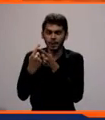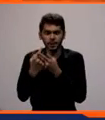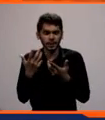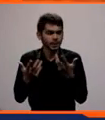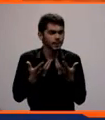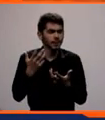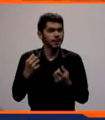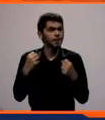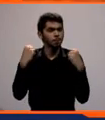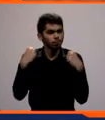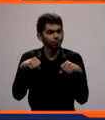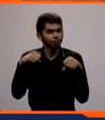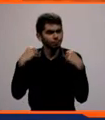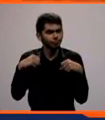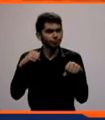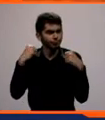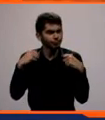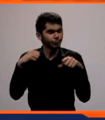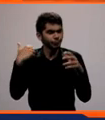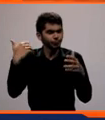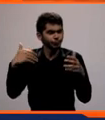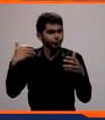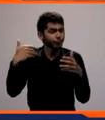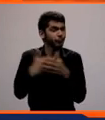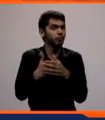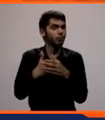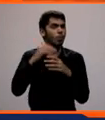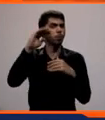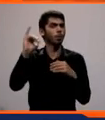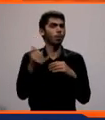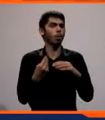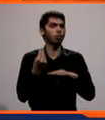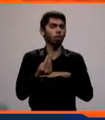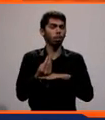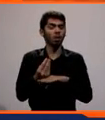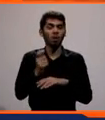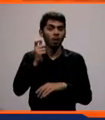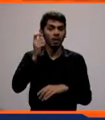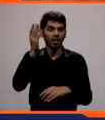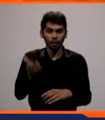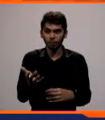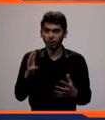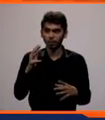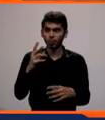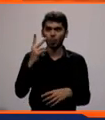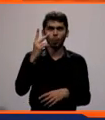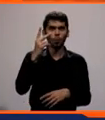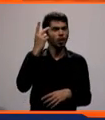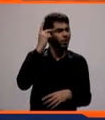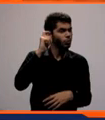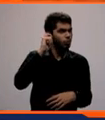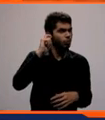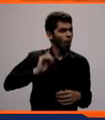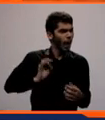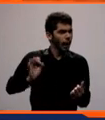quedó, entrenó a la par de sus compañeras. Hablamos de quien estuvo defendiendo la camiseta argentina durante casi 2 décadas, durante